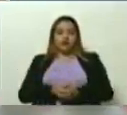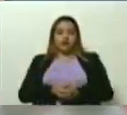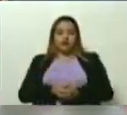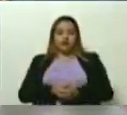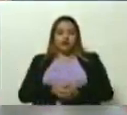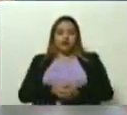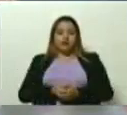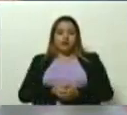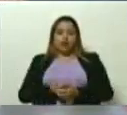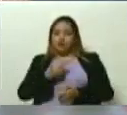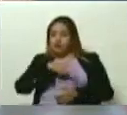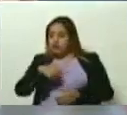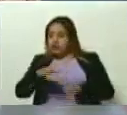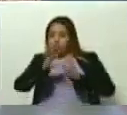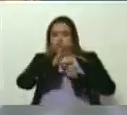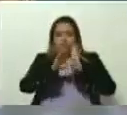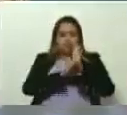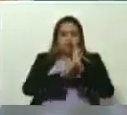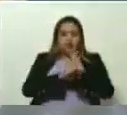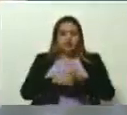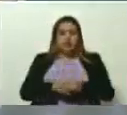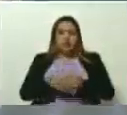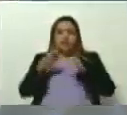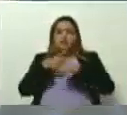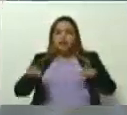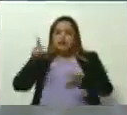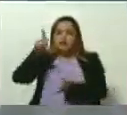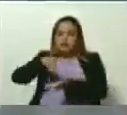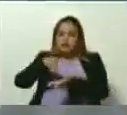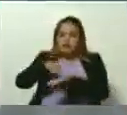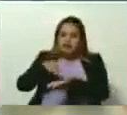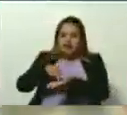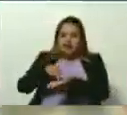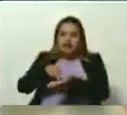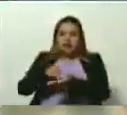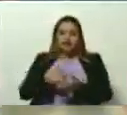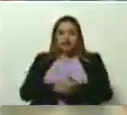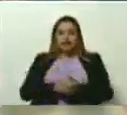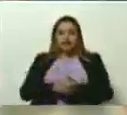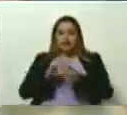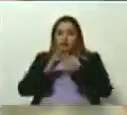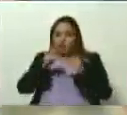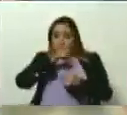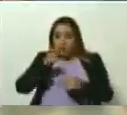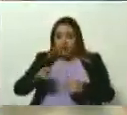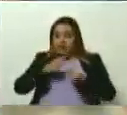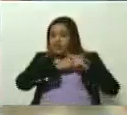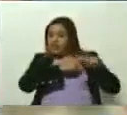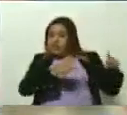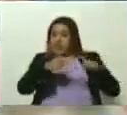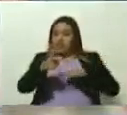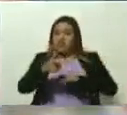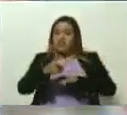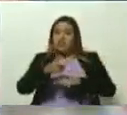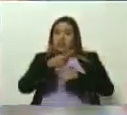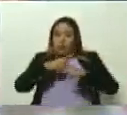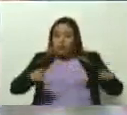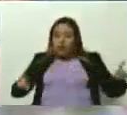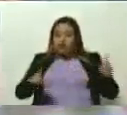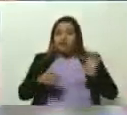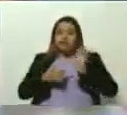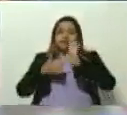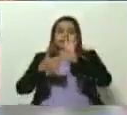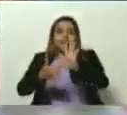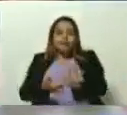estamos precisamente con nuestra constitución, una democracia participativa y protagónica, a diferencia de la democracia representativa